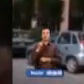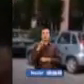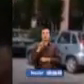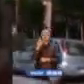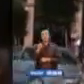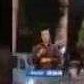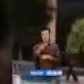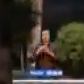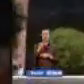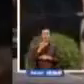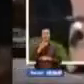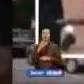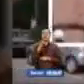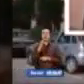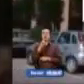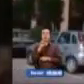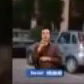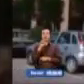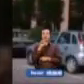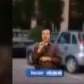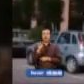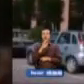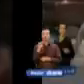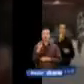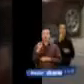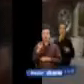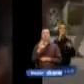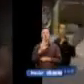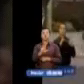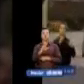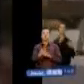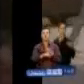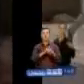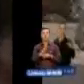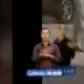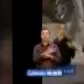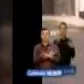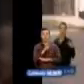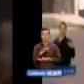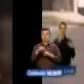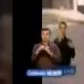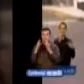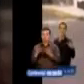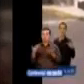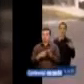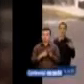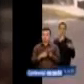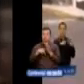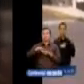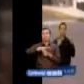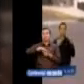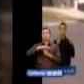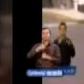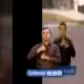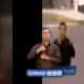Depósitos AGD, Alejandra Cantos, acusada también de presunto peculado. En noviembre del año pasado, en su calidad de legislador, se reunió con la embajadora de